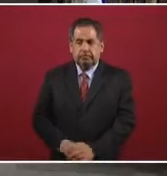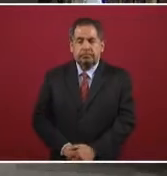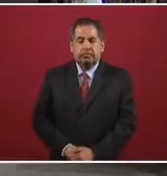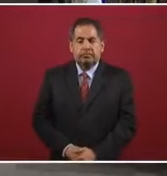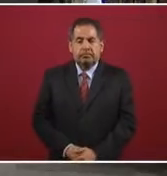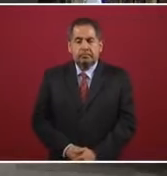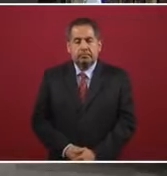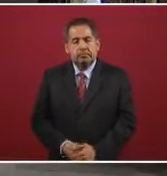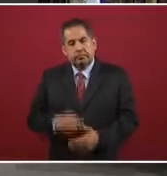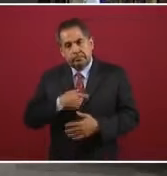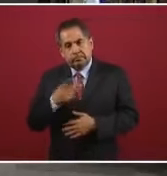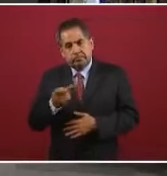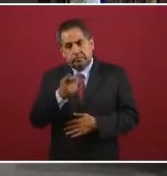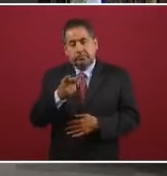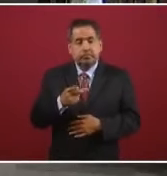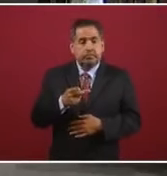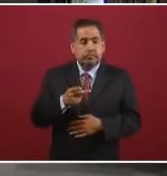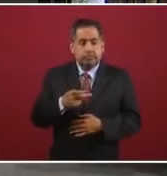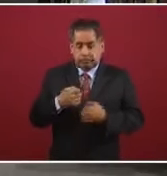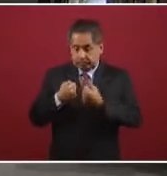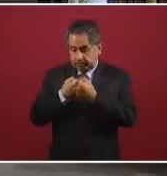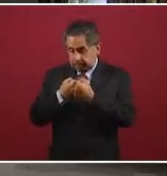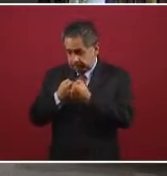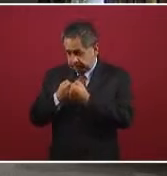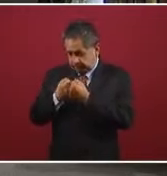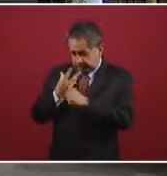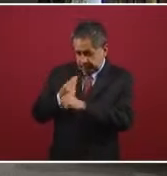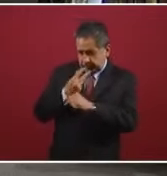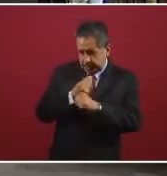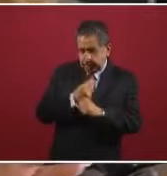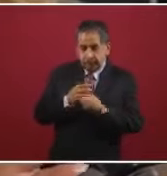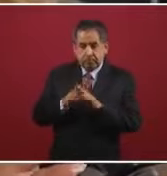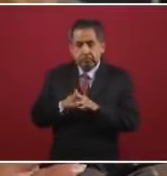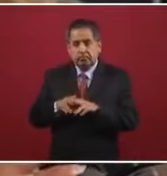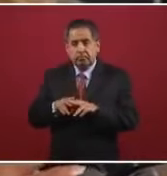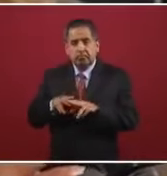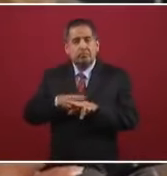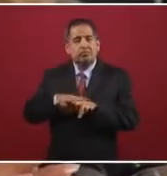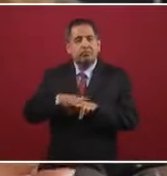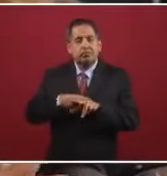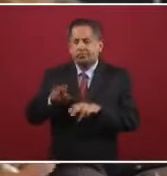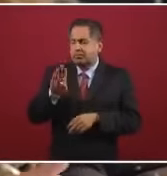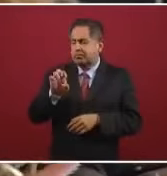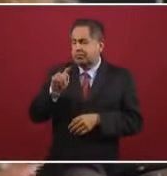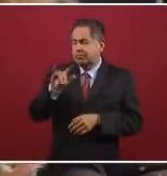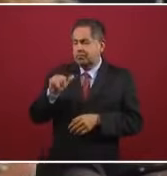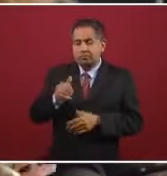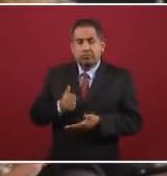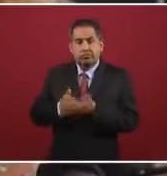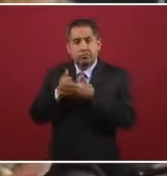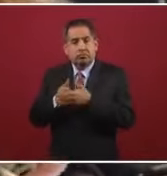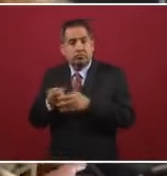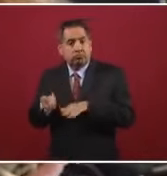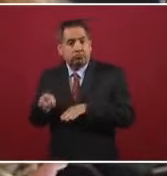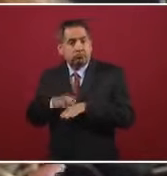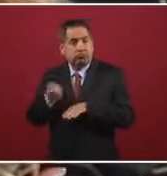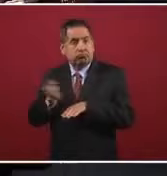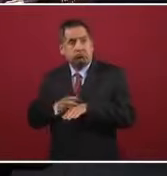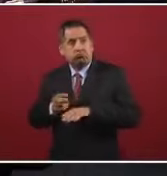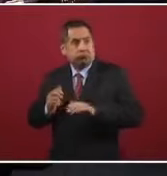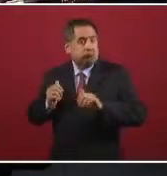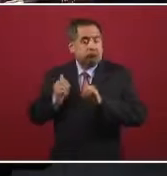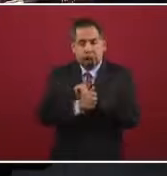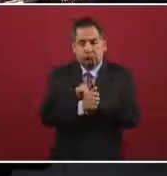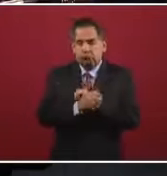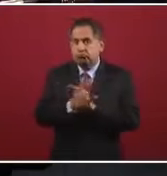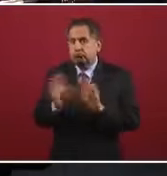pregunta fue que si en este reordenamiento de fronteras el tren conocido como la bestia ha dejado ser el transporte migrantes. Ha